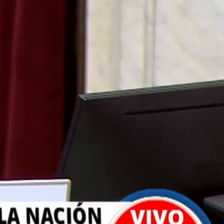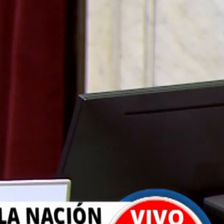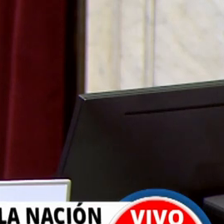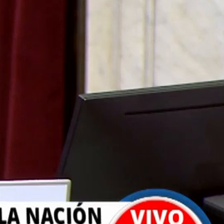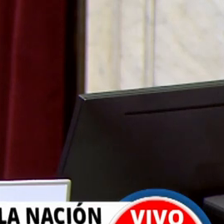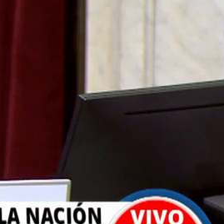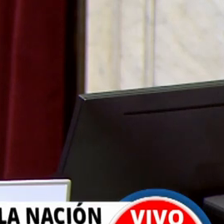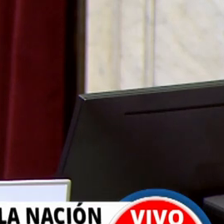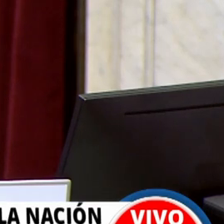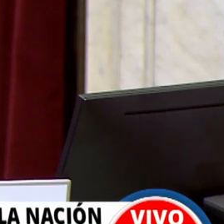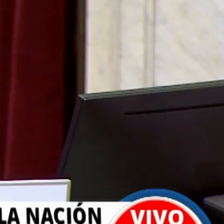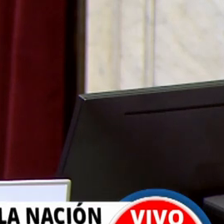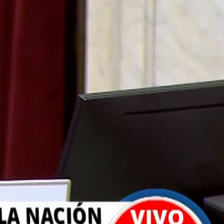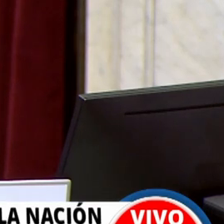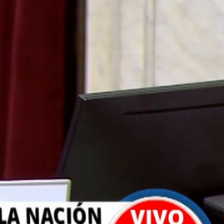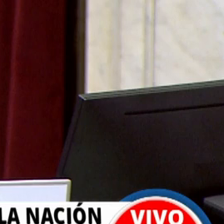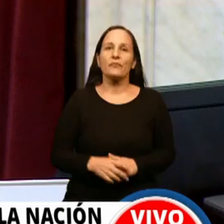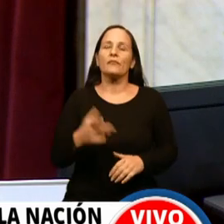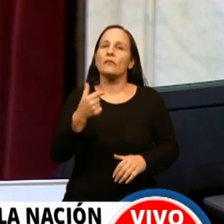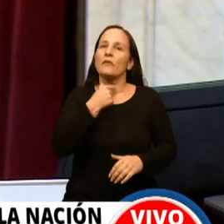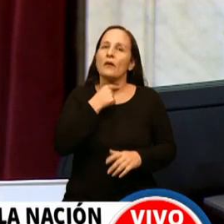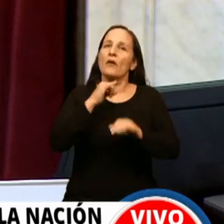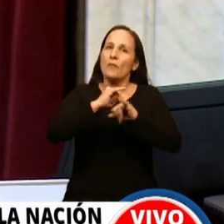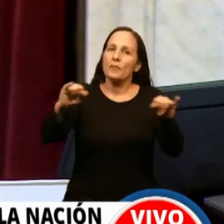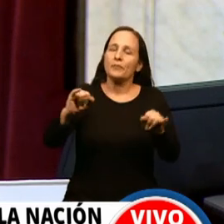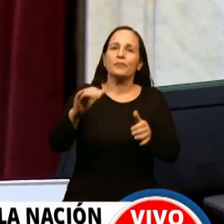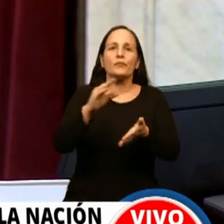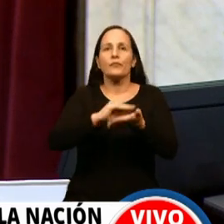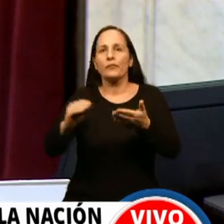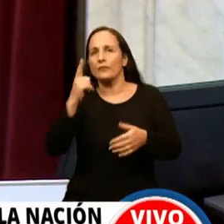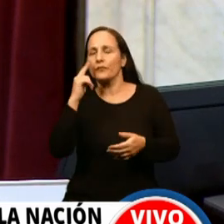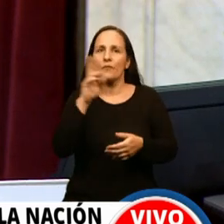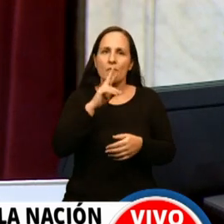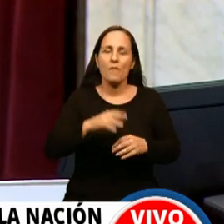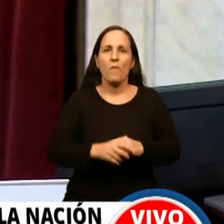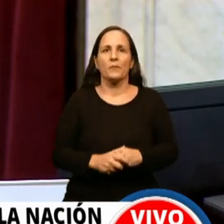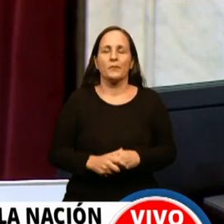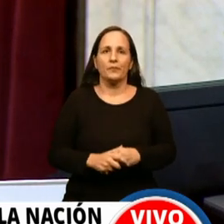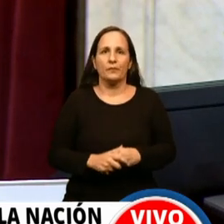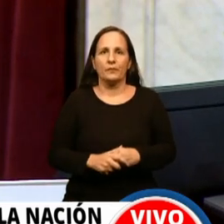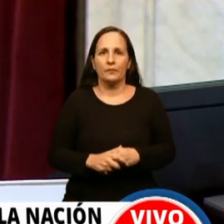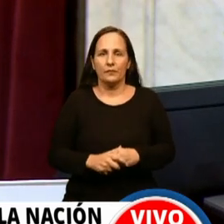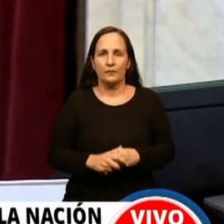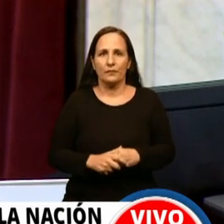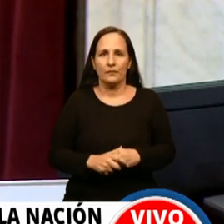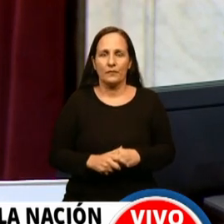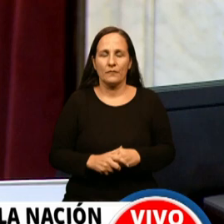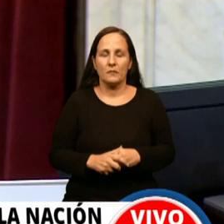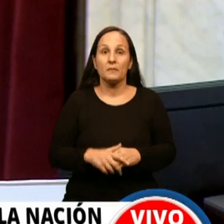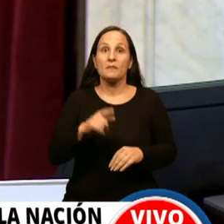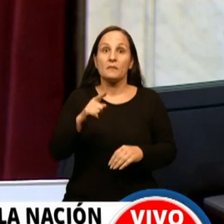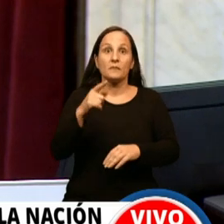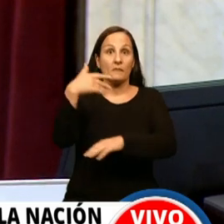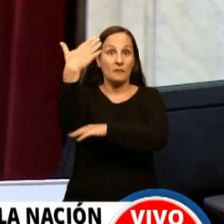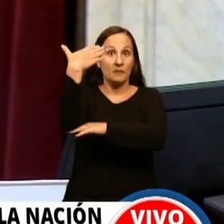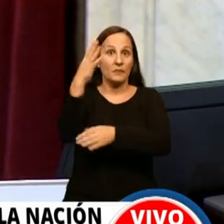quiero recordarle a los señores diputados y diputadas qué posterior al